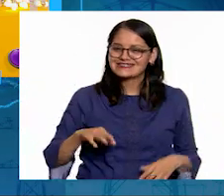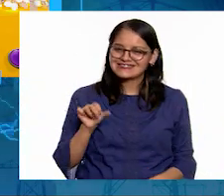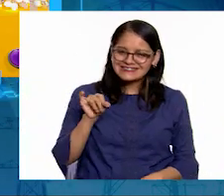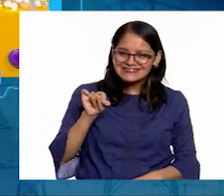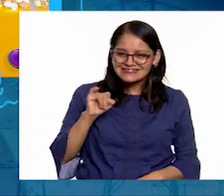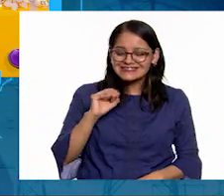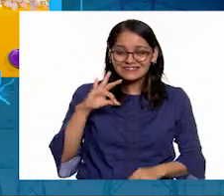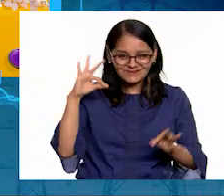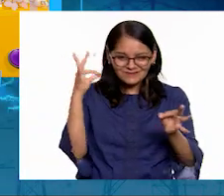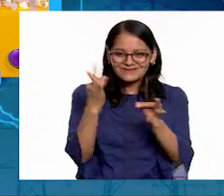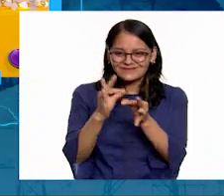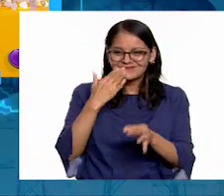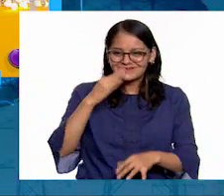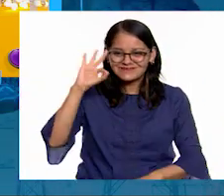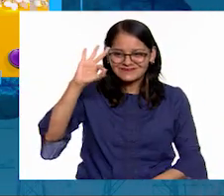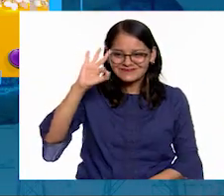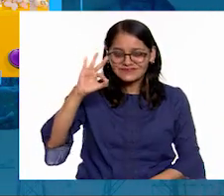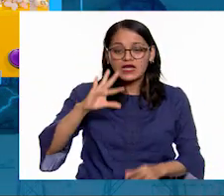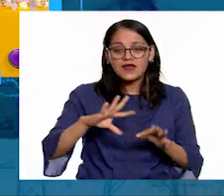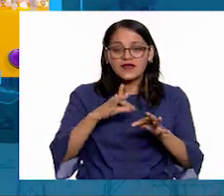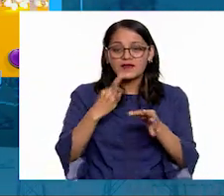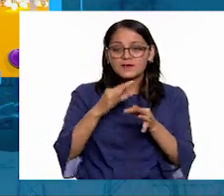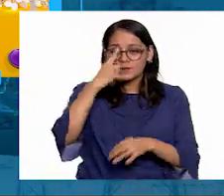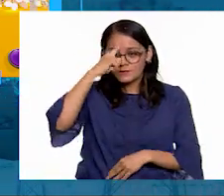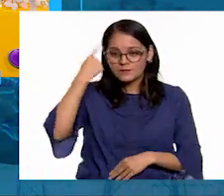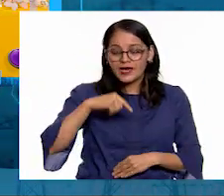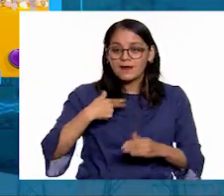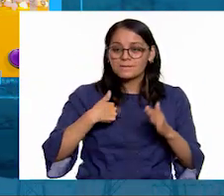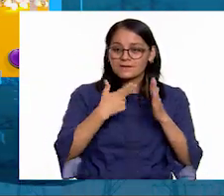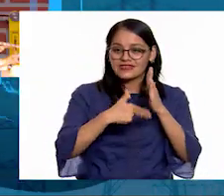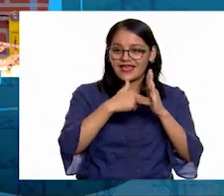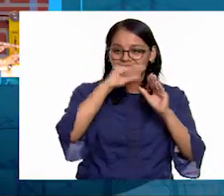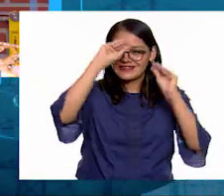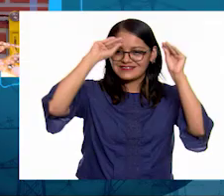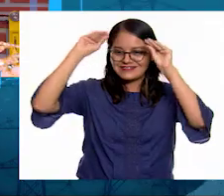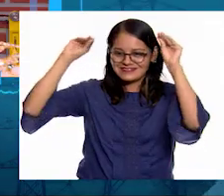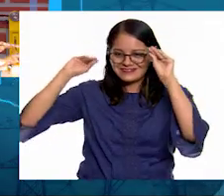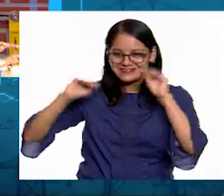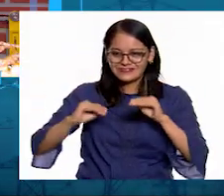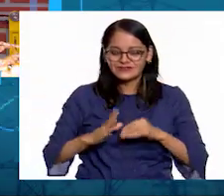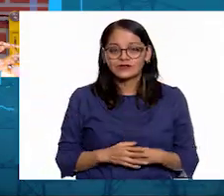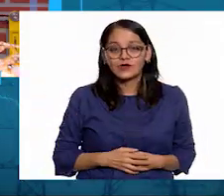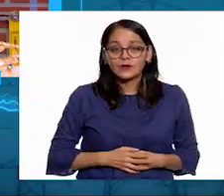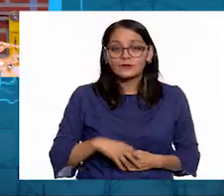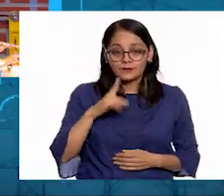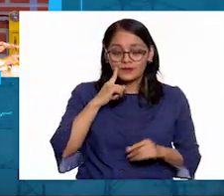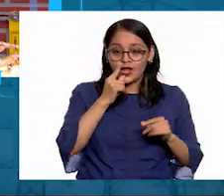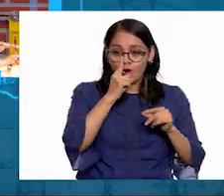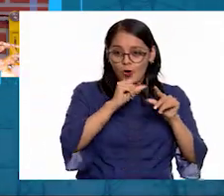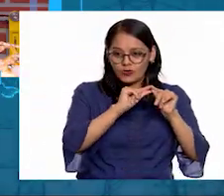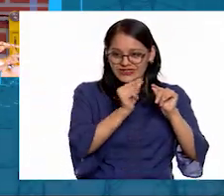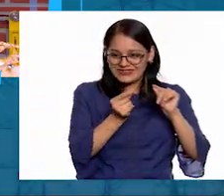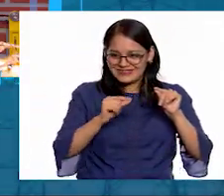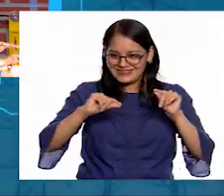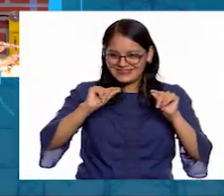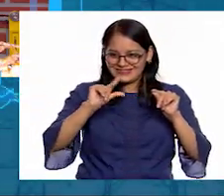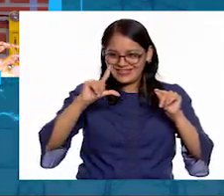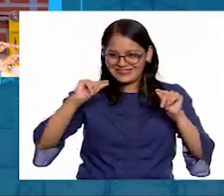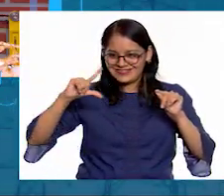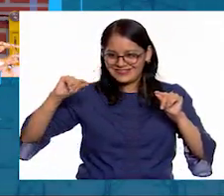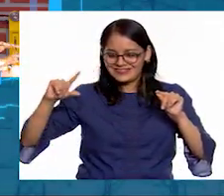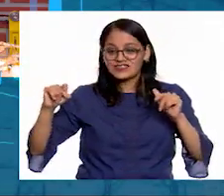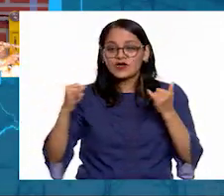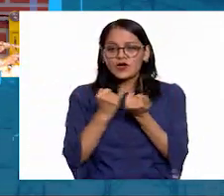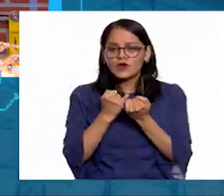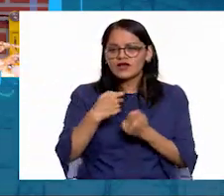¡Sí! ¡Excelente! Está lista para decorar mi taller. Las series de luces son una opción para decorar